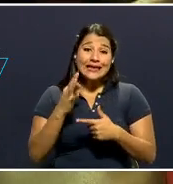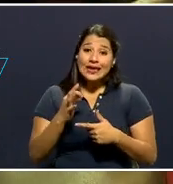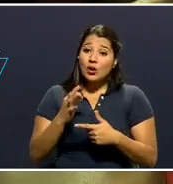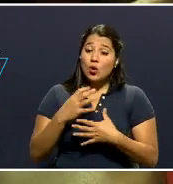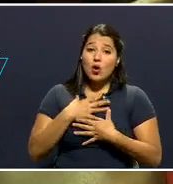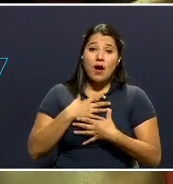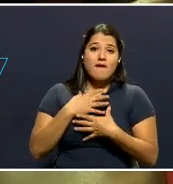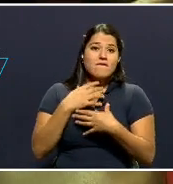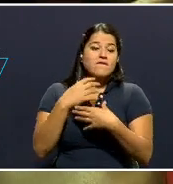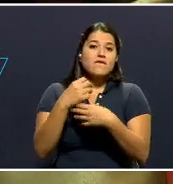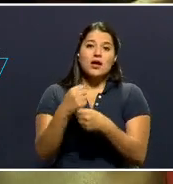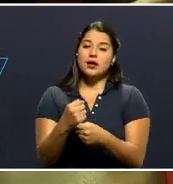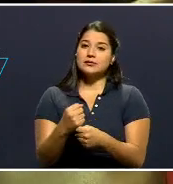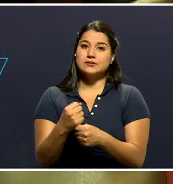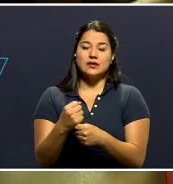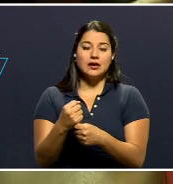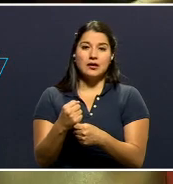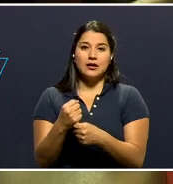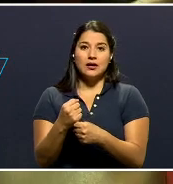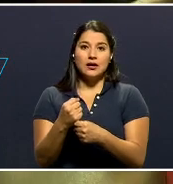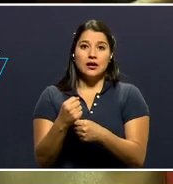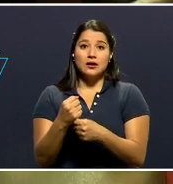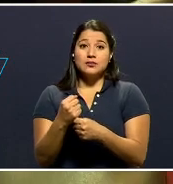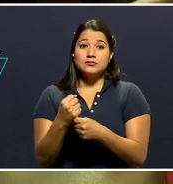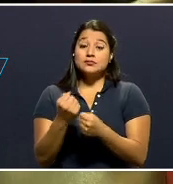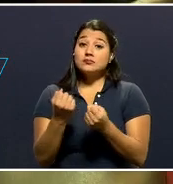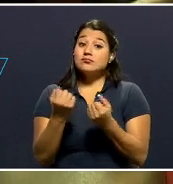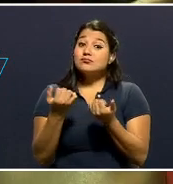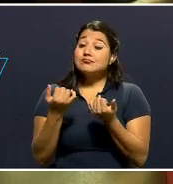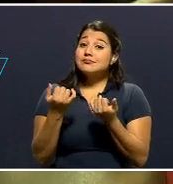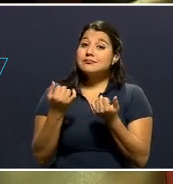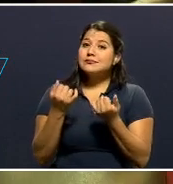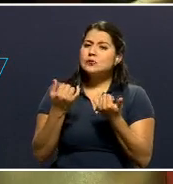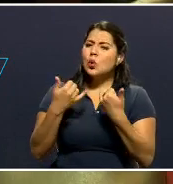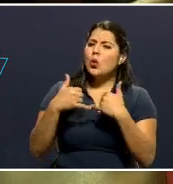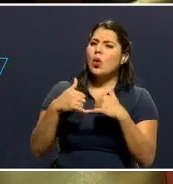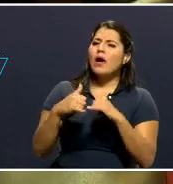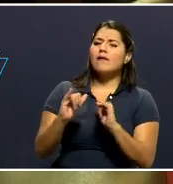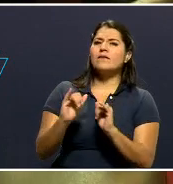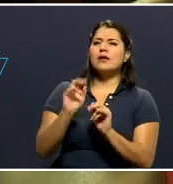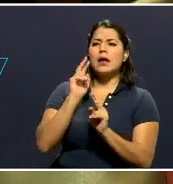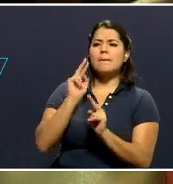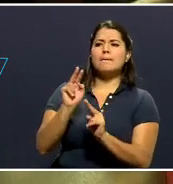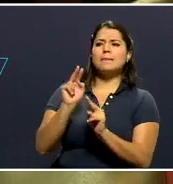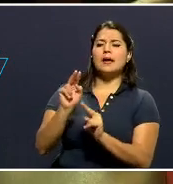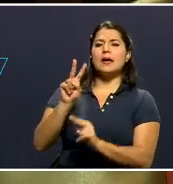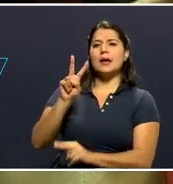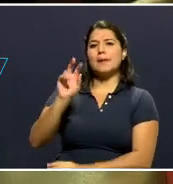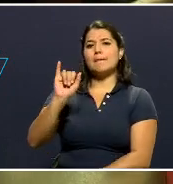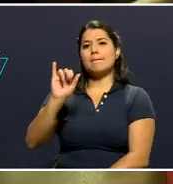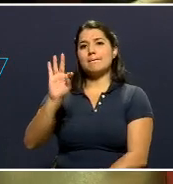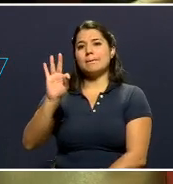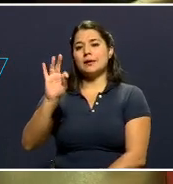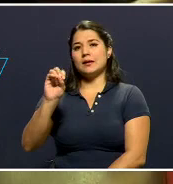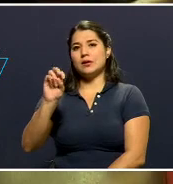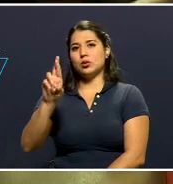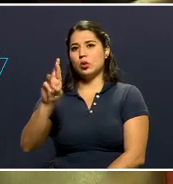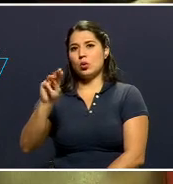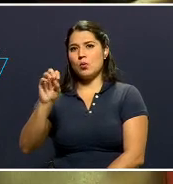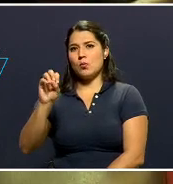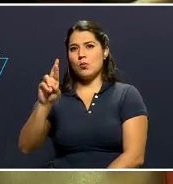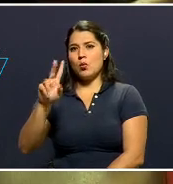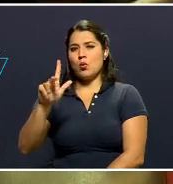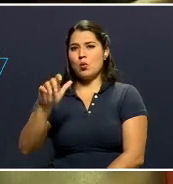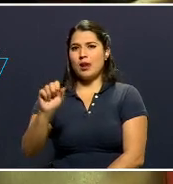pasa necesariamente por continuar viendo a don Víctor Morales, digamos, de alguna manera pagando el